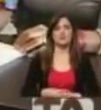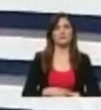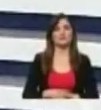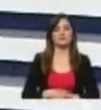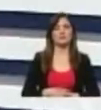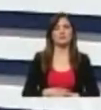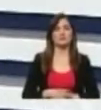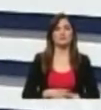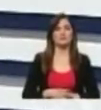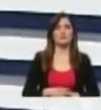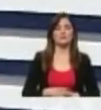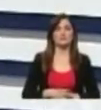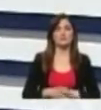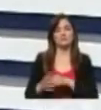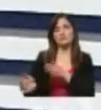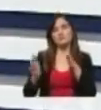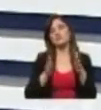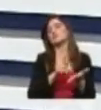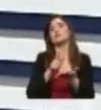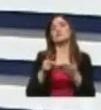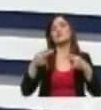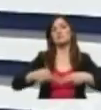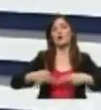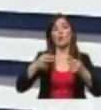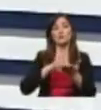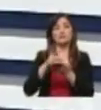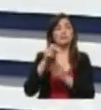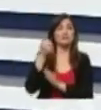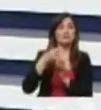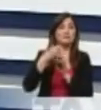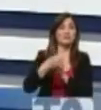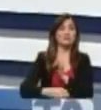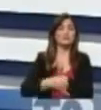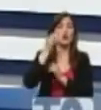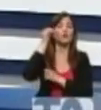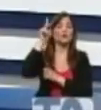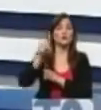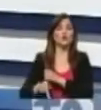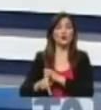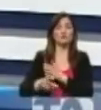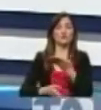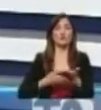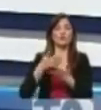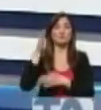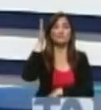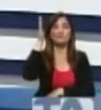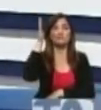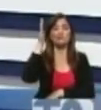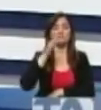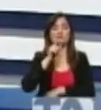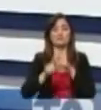horas. Y el cobro de la tasa de servicio de control aduanero genera reacciones en el sector comercial de Tulcán.